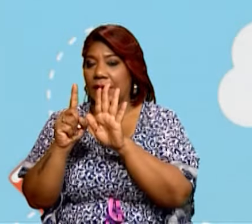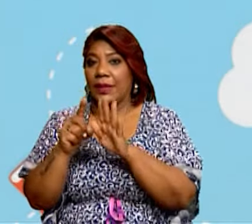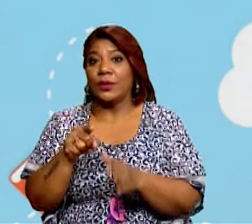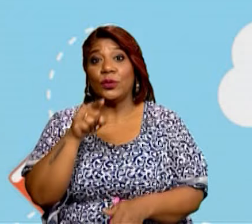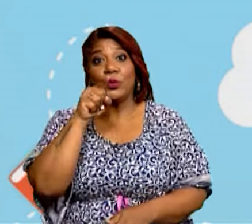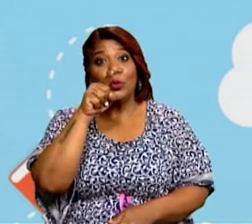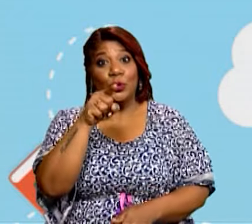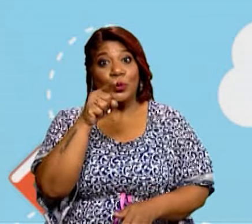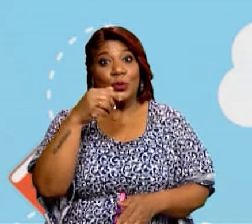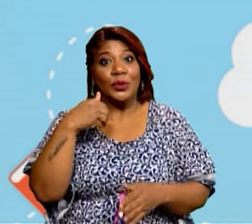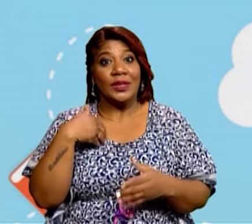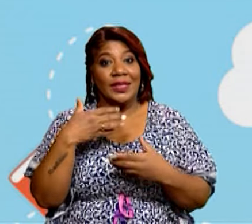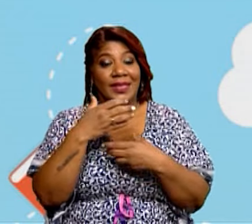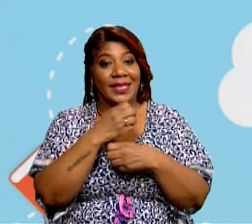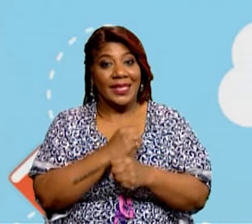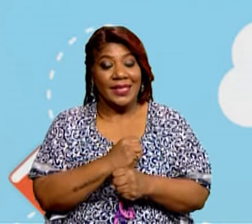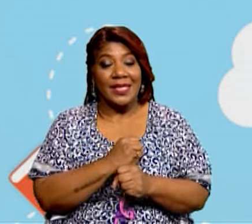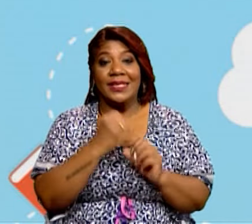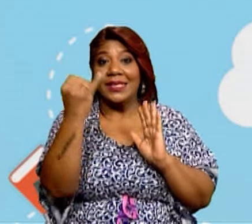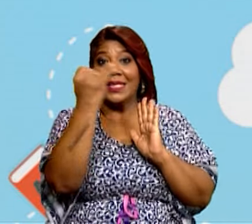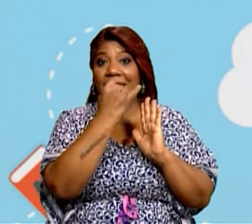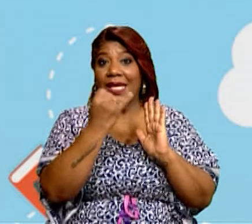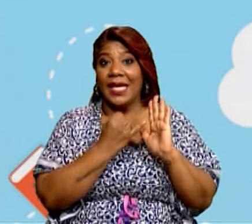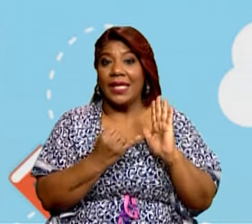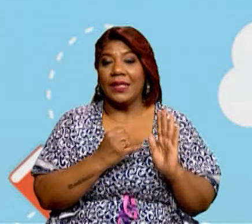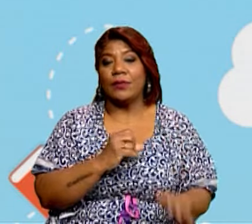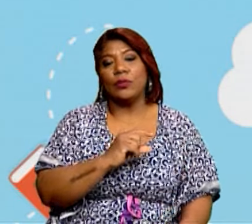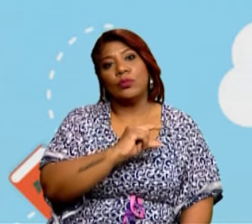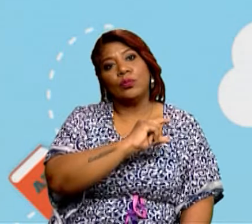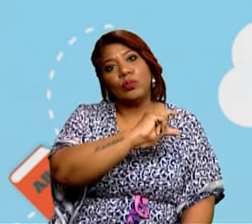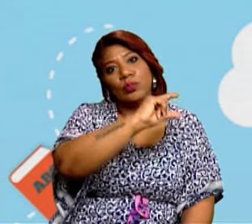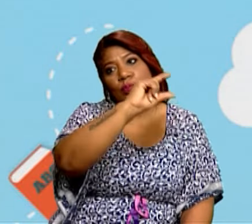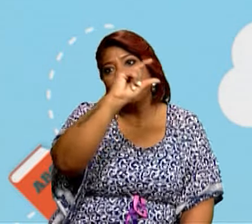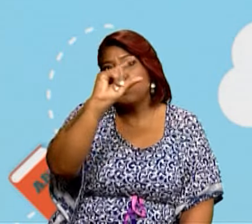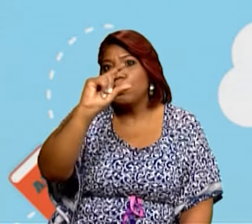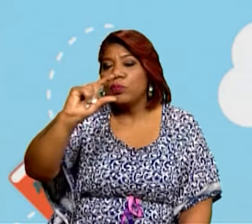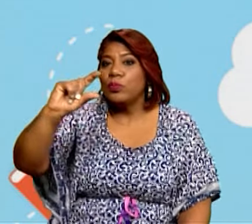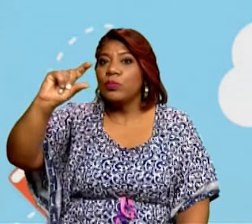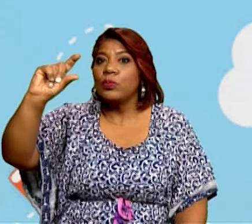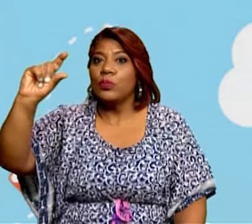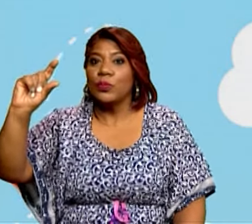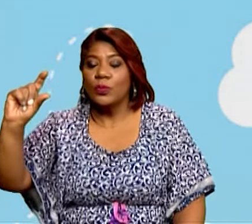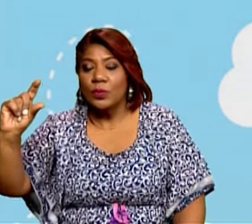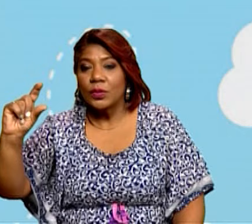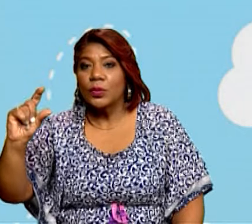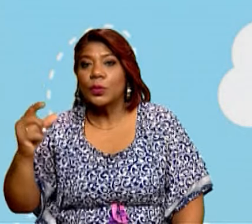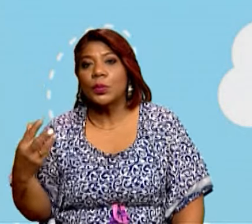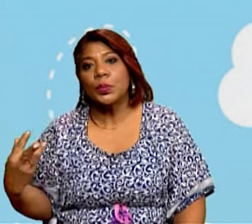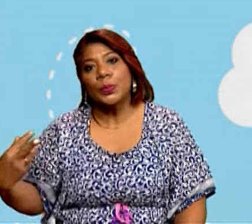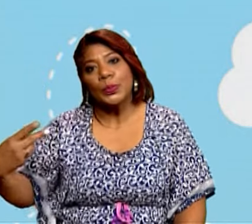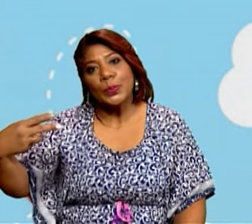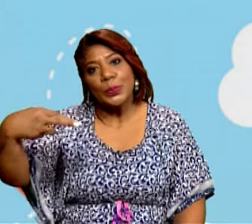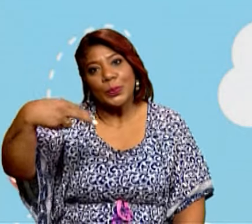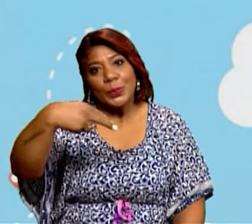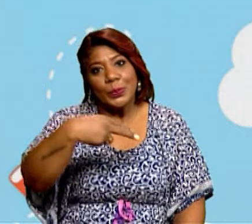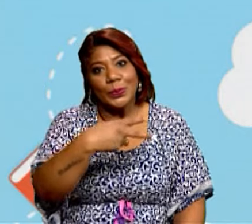que anteriormente te dije que podías dibujar tu mapa en un material reciclable y podías recortar cada una de las provincias y